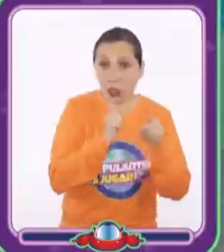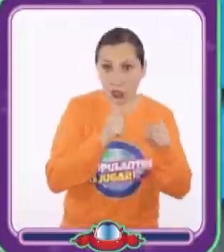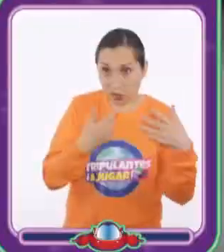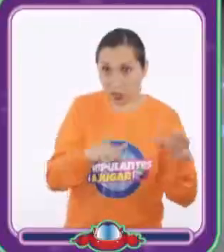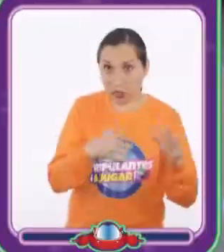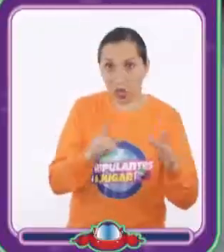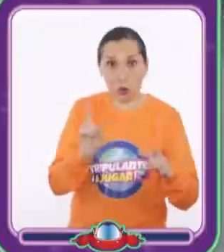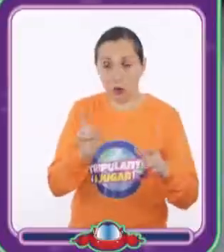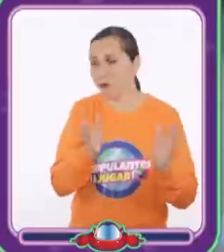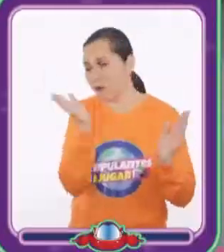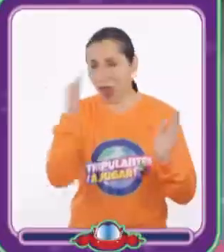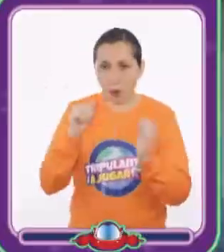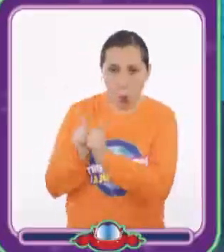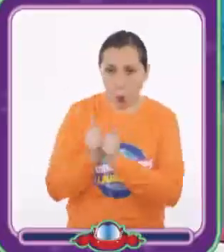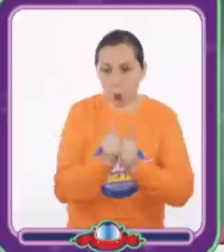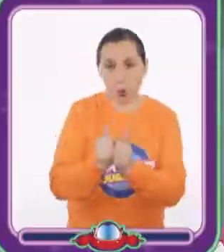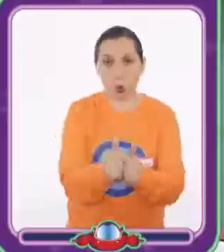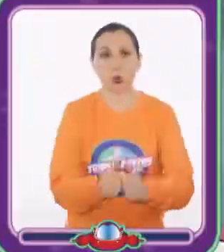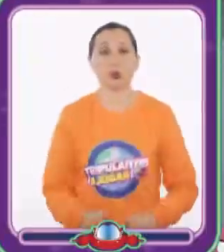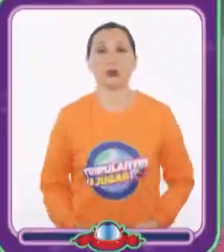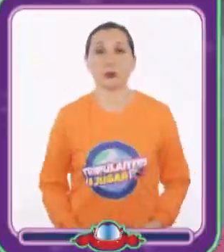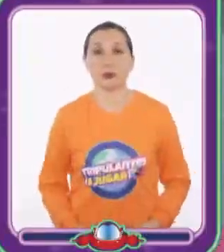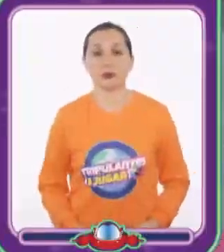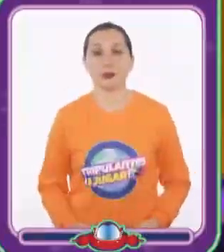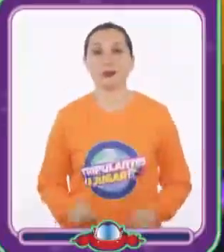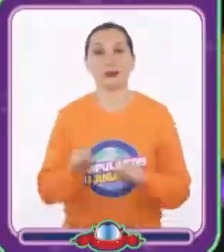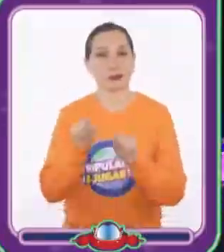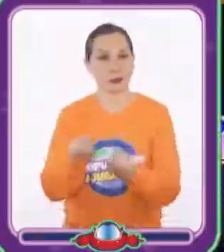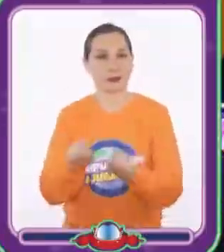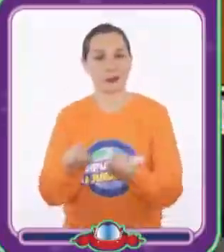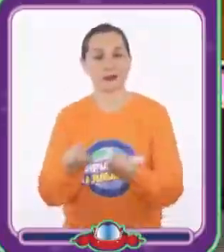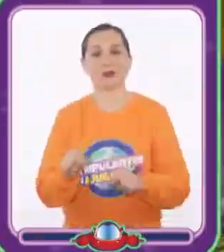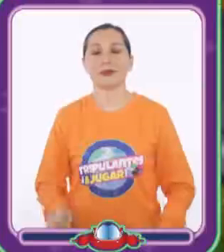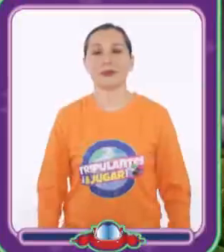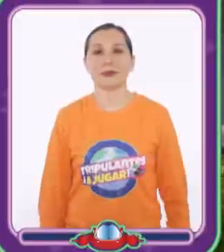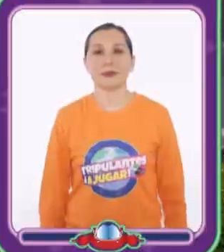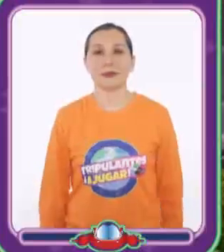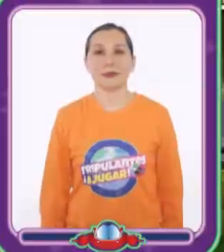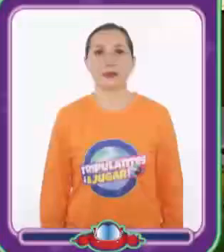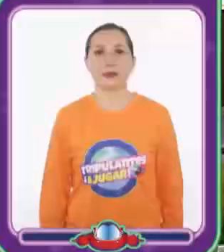buscaste? ¡Vamos, te acompaño! ¡Eso!